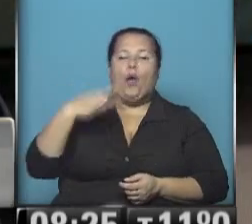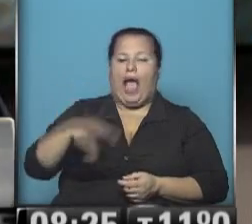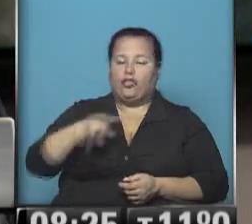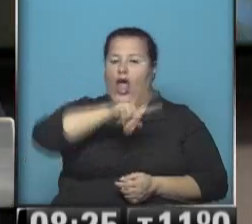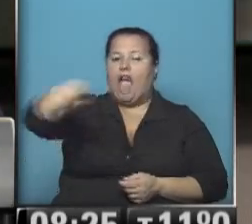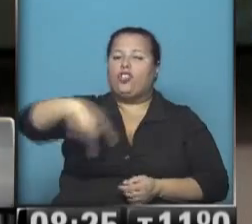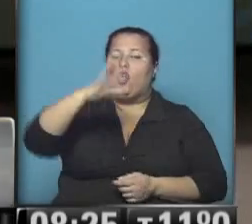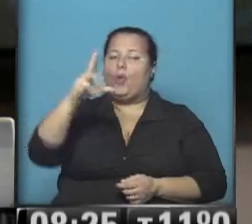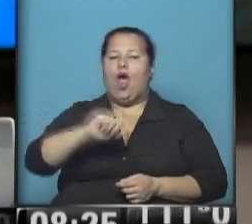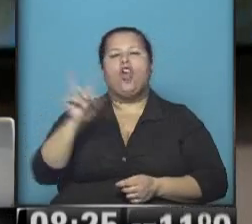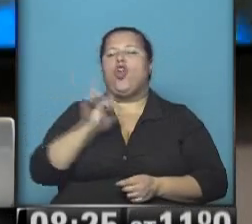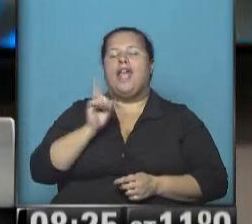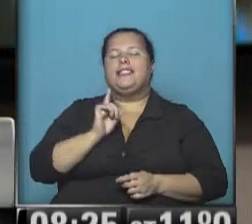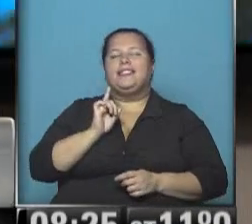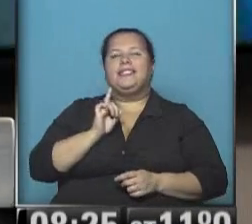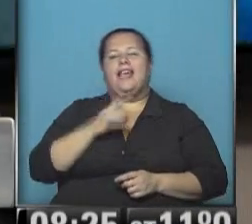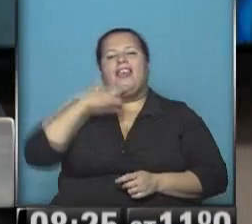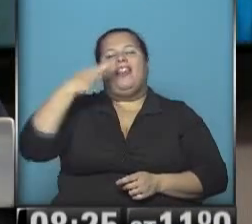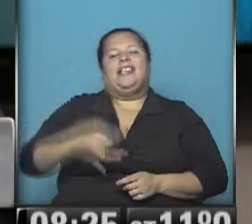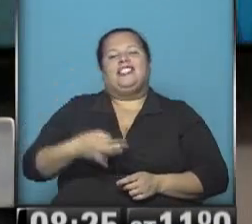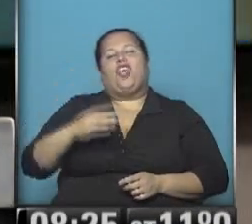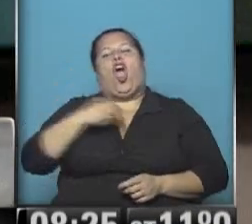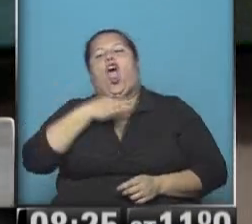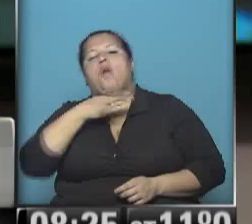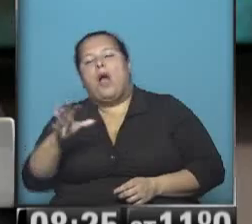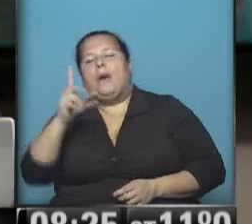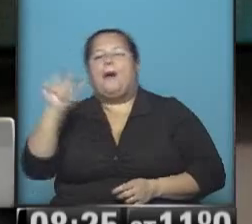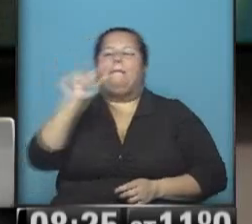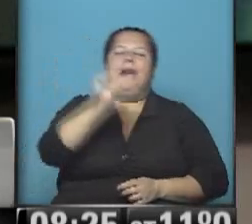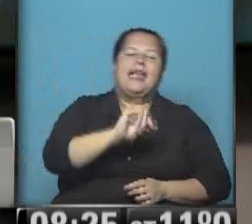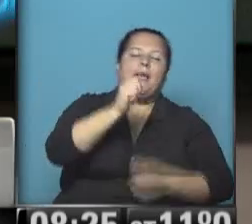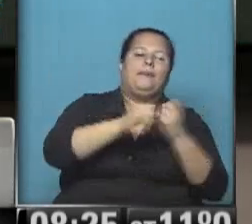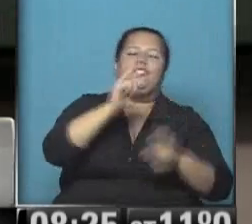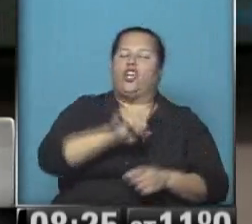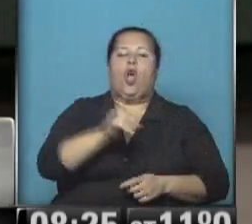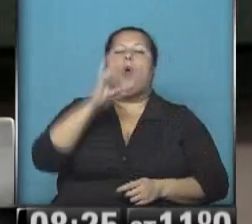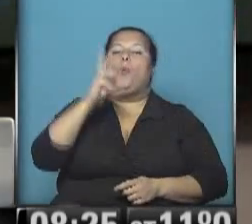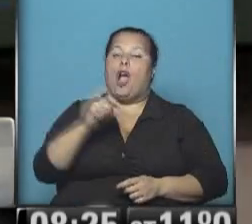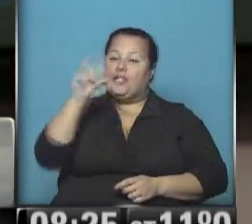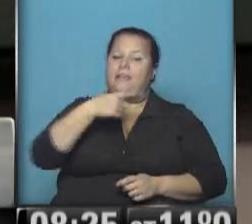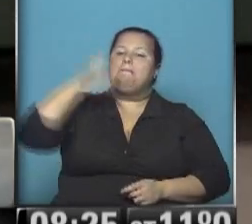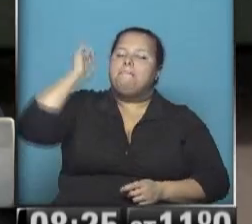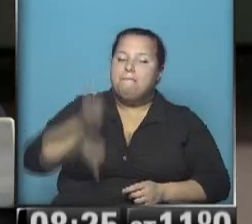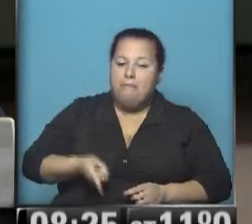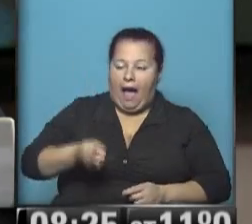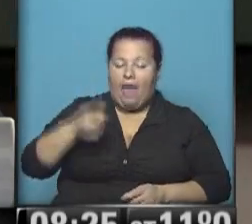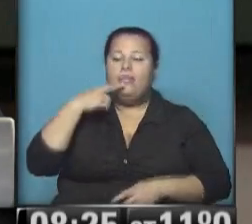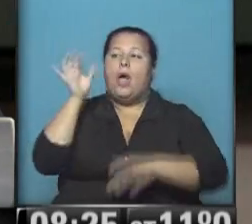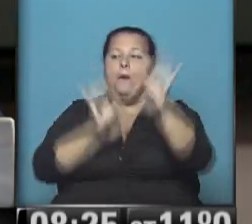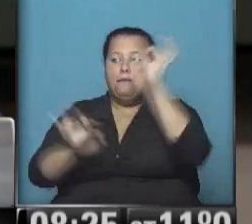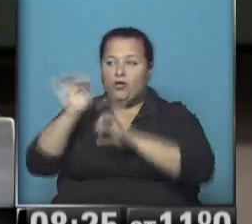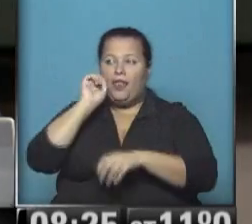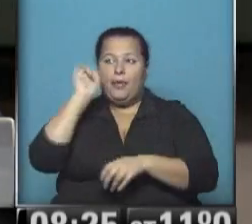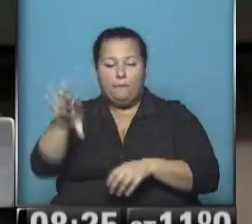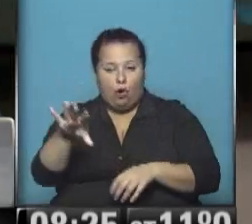o sea ya no es una decisión voluntaria decirle presta a las pymes o no les presta sino que un porcentaje de los